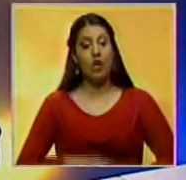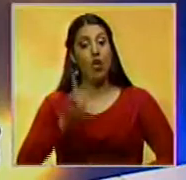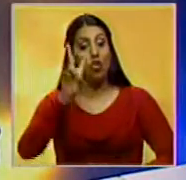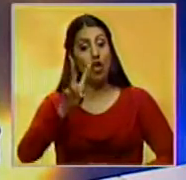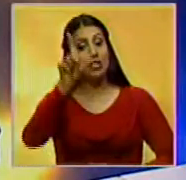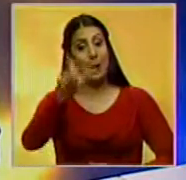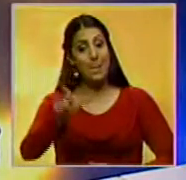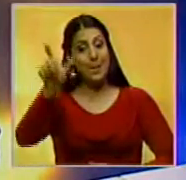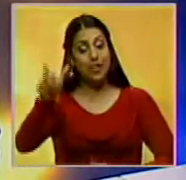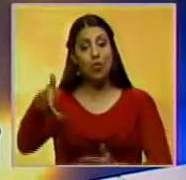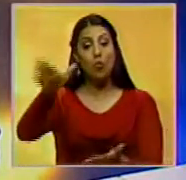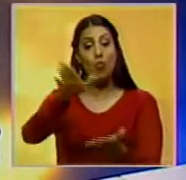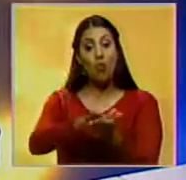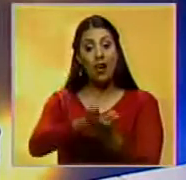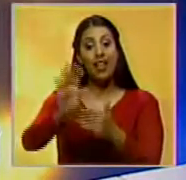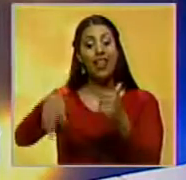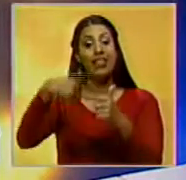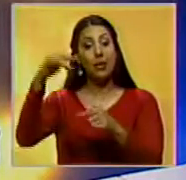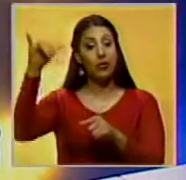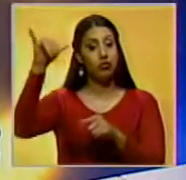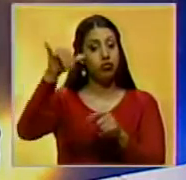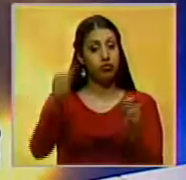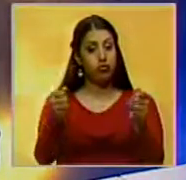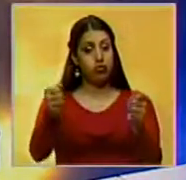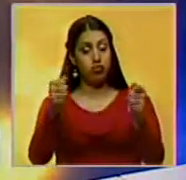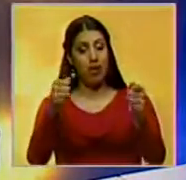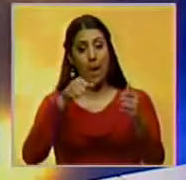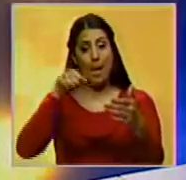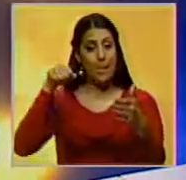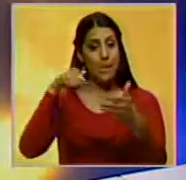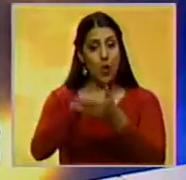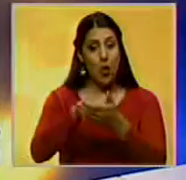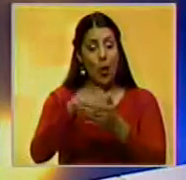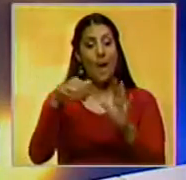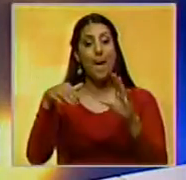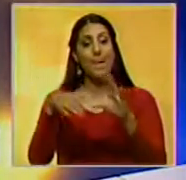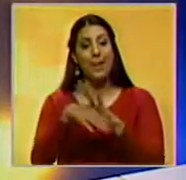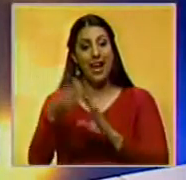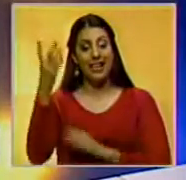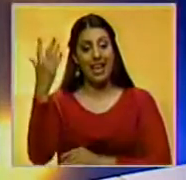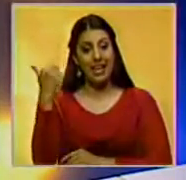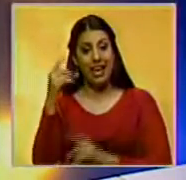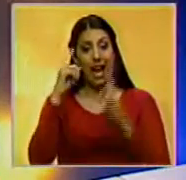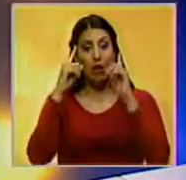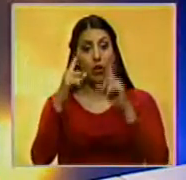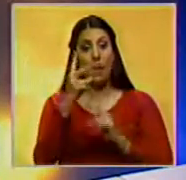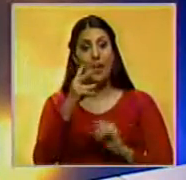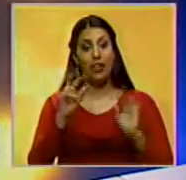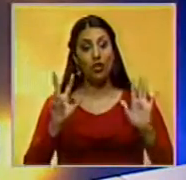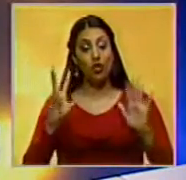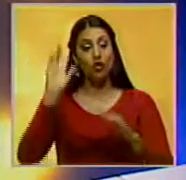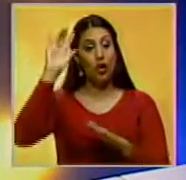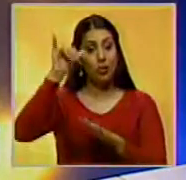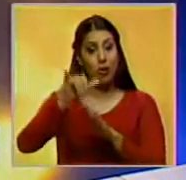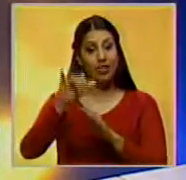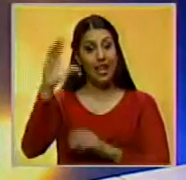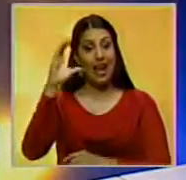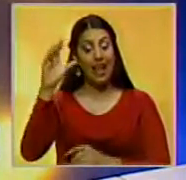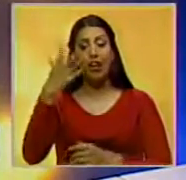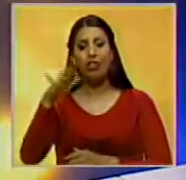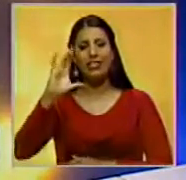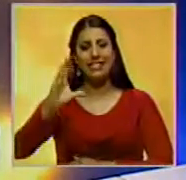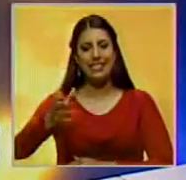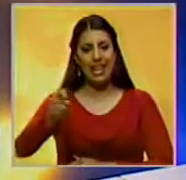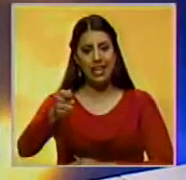Dos personas murieron luego que la avioneta que piloteaban se estrellara este martes en la cabecera de la pista número 28 del aeropuerto Caracas.